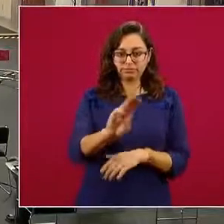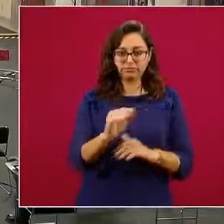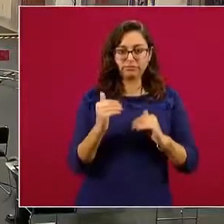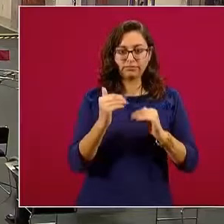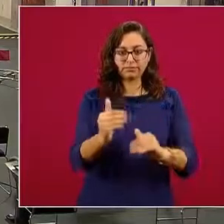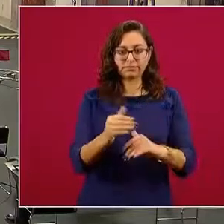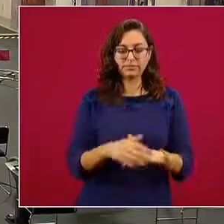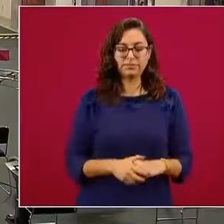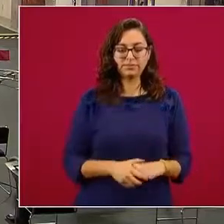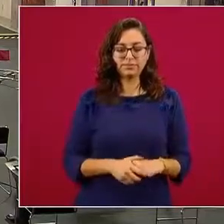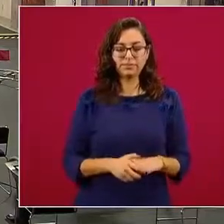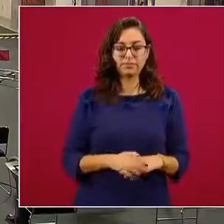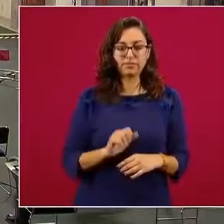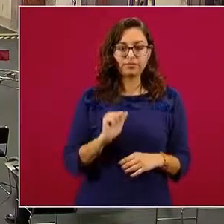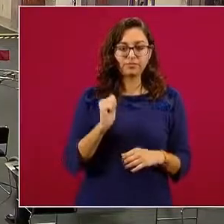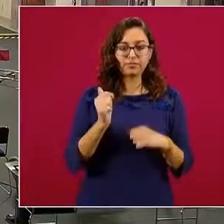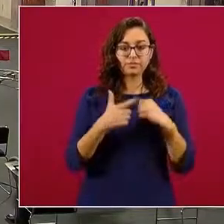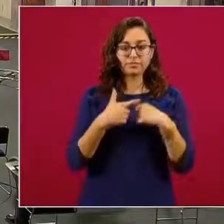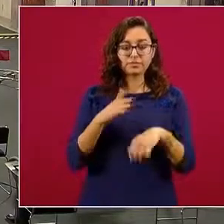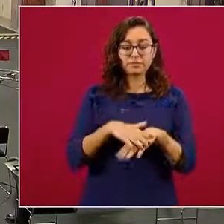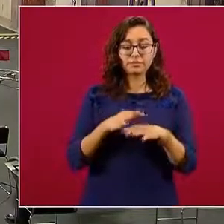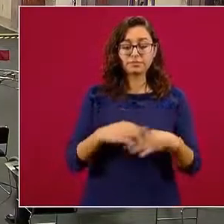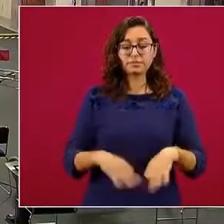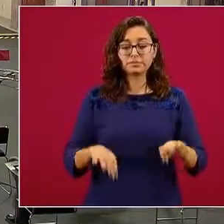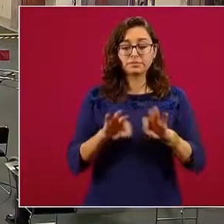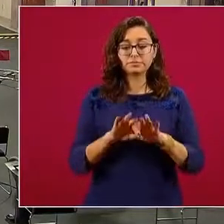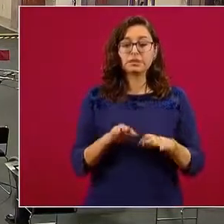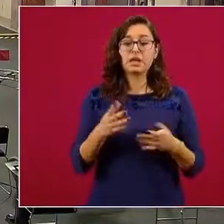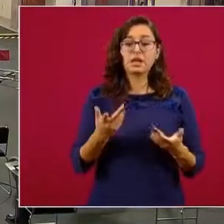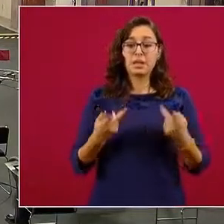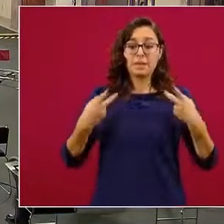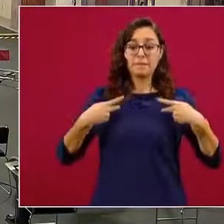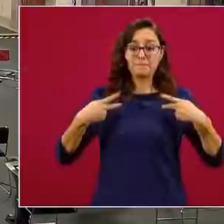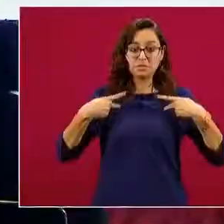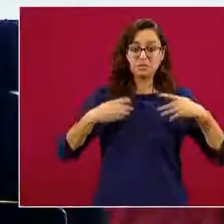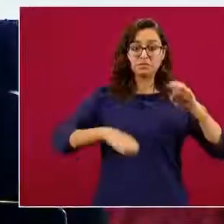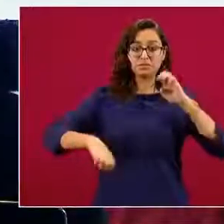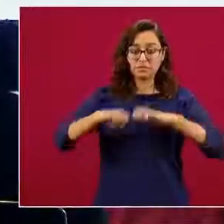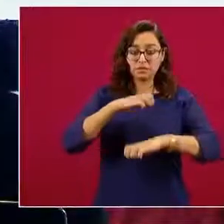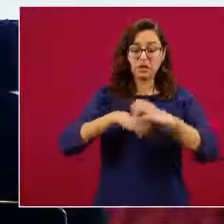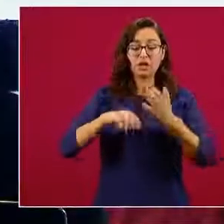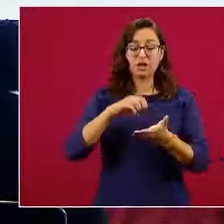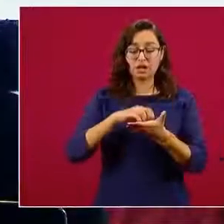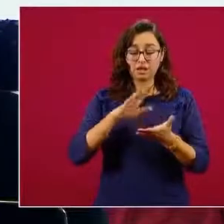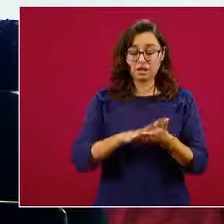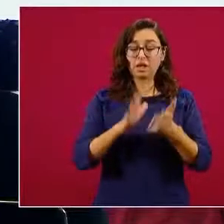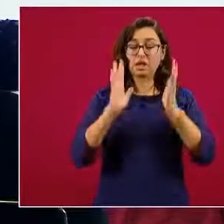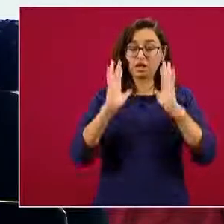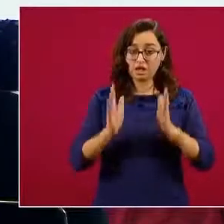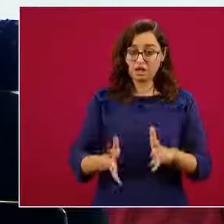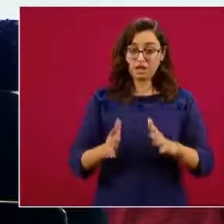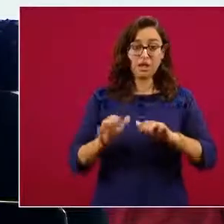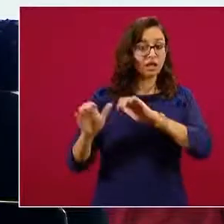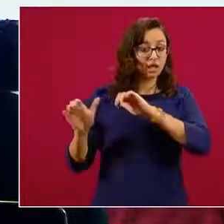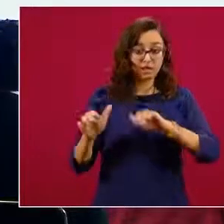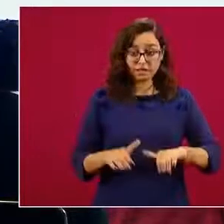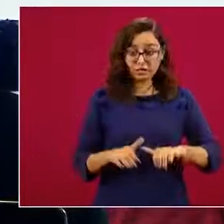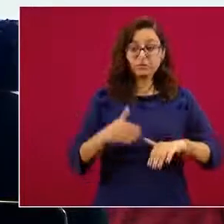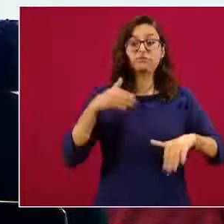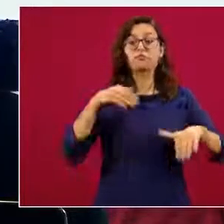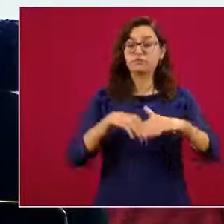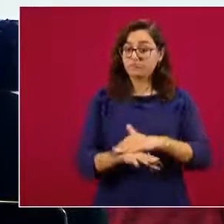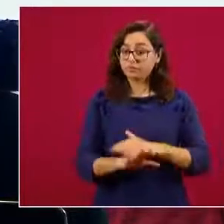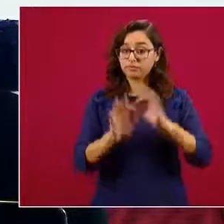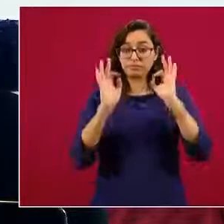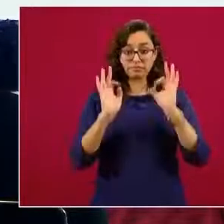bueno, importante aquí hacer una invitación a las empresas que ya están registradas, que ya están validadas y que ya entraron a